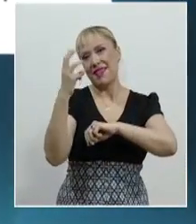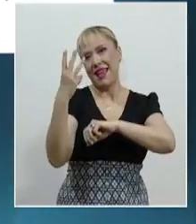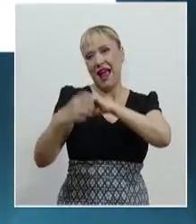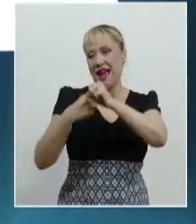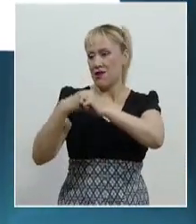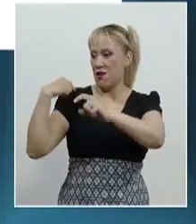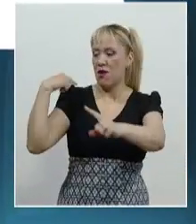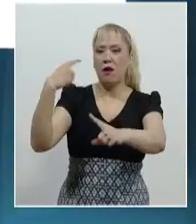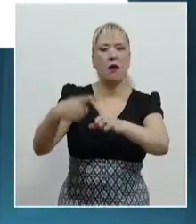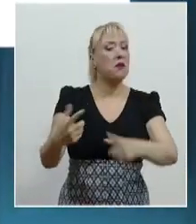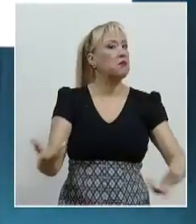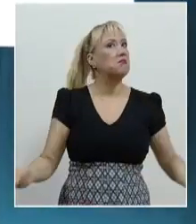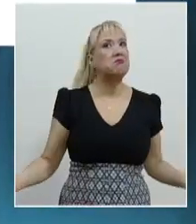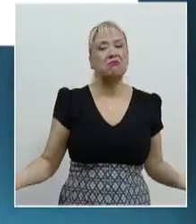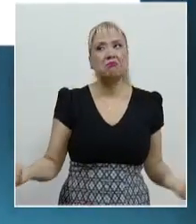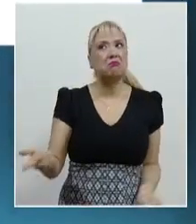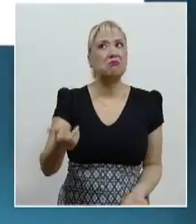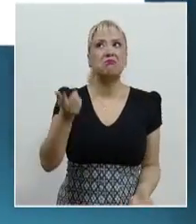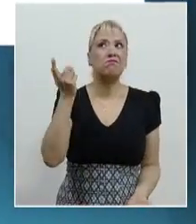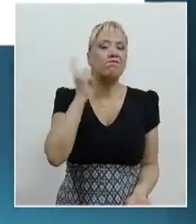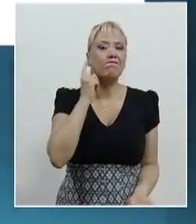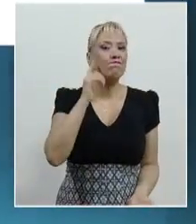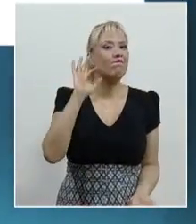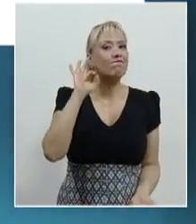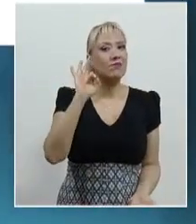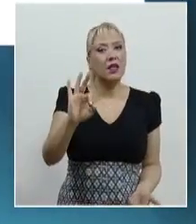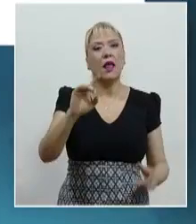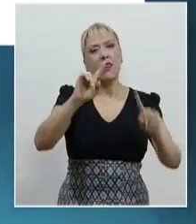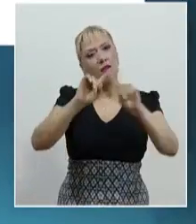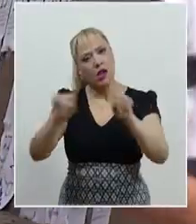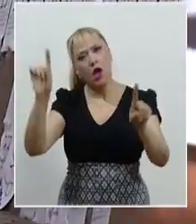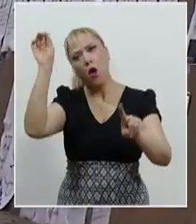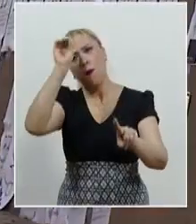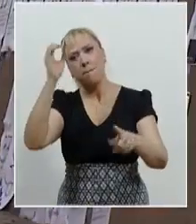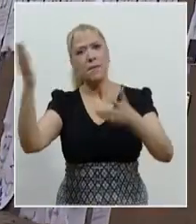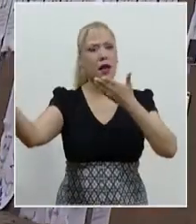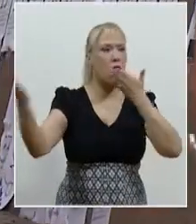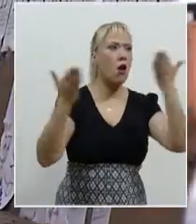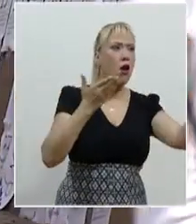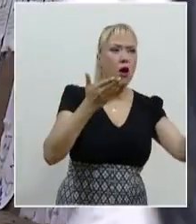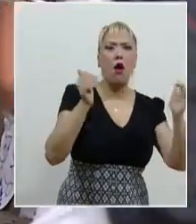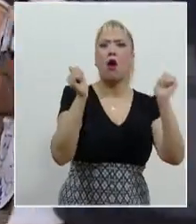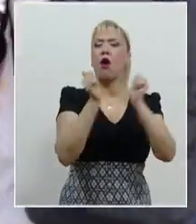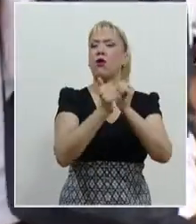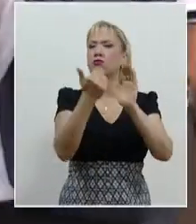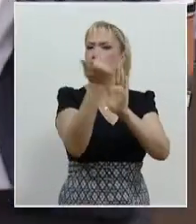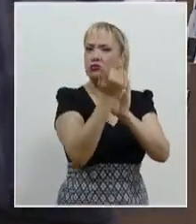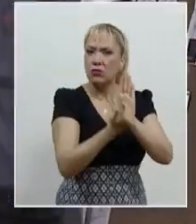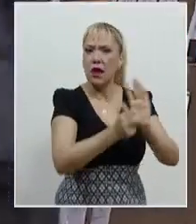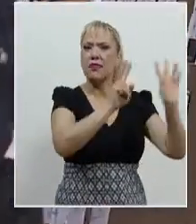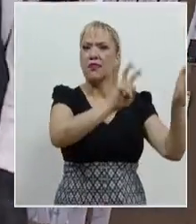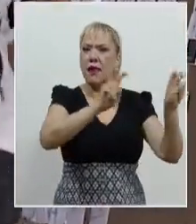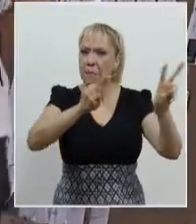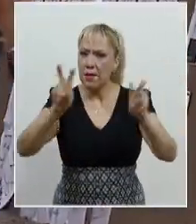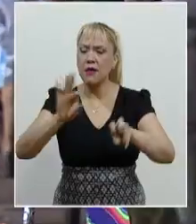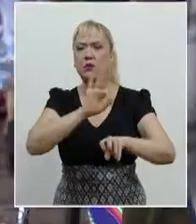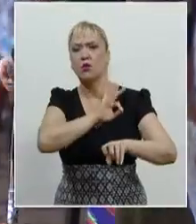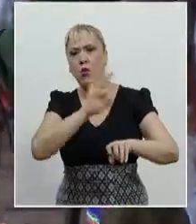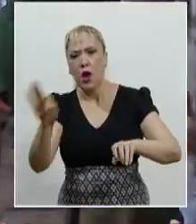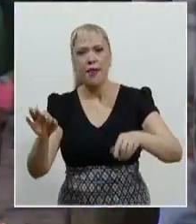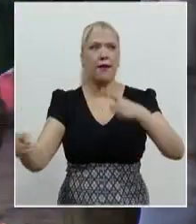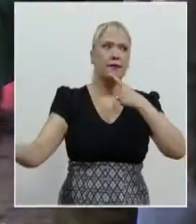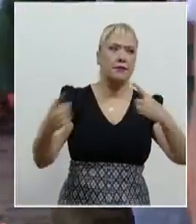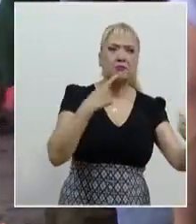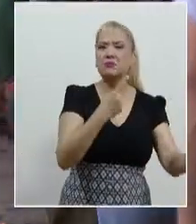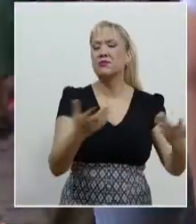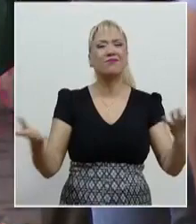funcional en el que las diversas ideologías compitan a partir de agendas distinguibles, contrastables y debatibles, aseguró